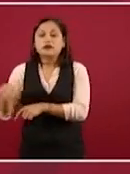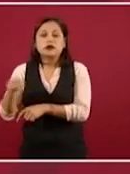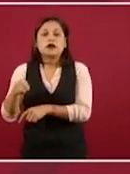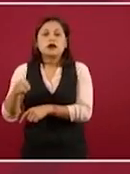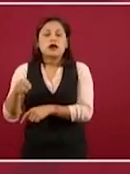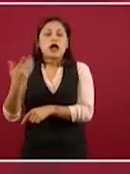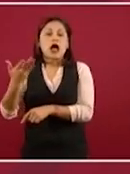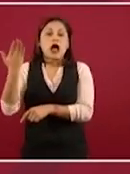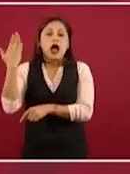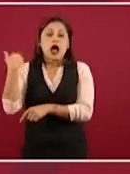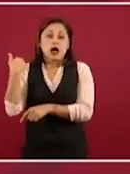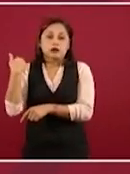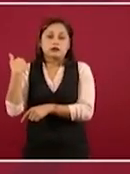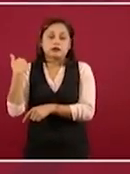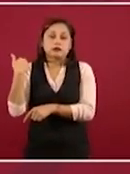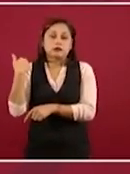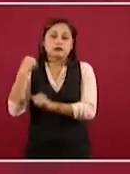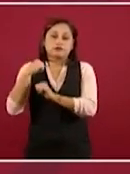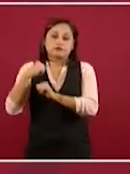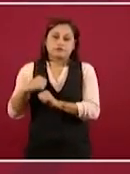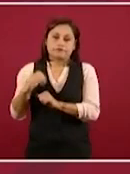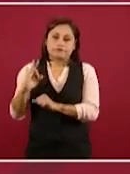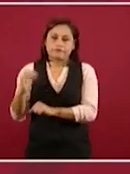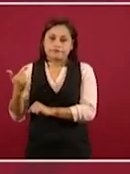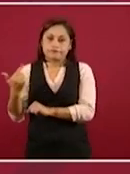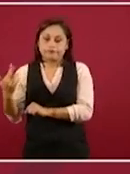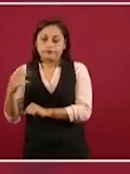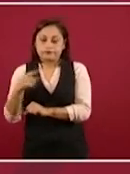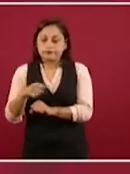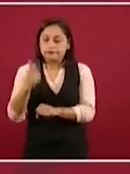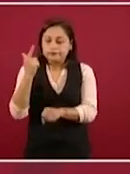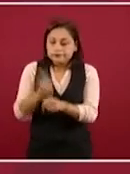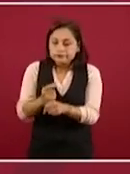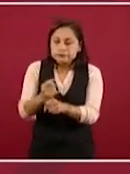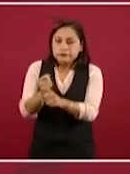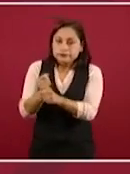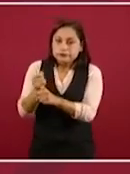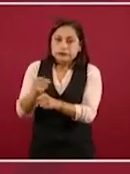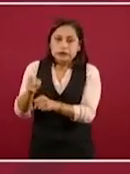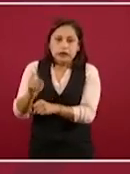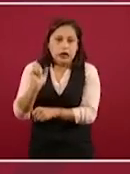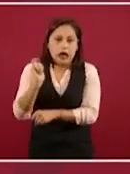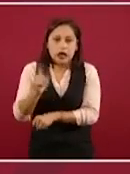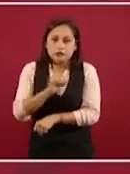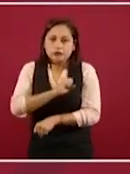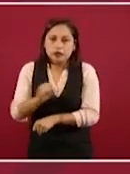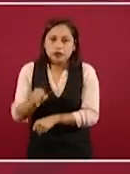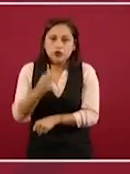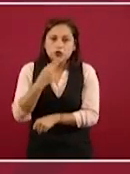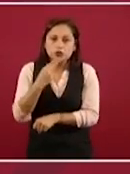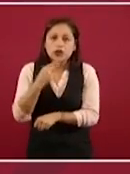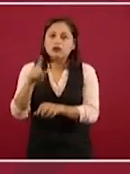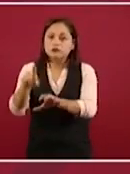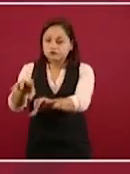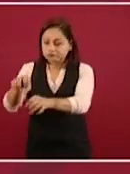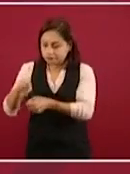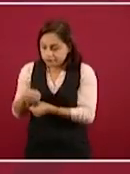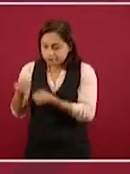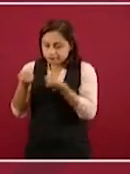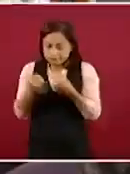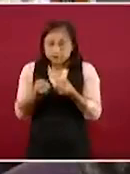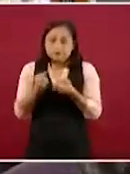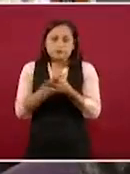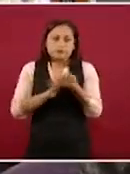una causa penal. Entonces, todas estas se concentran y se destruyen y las retiramos de